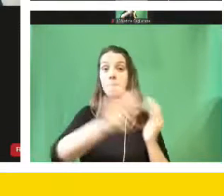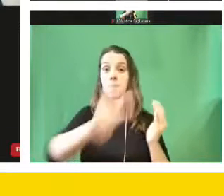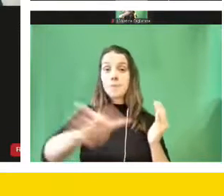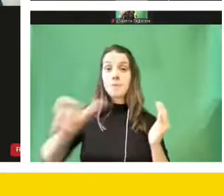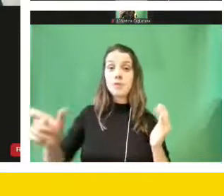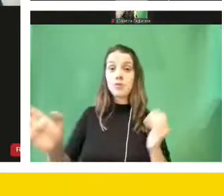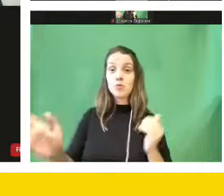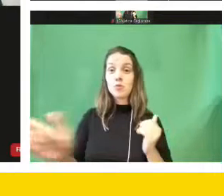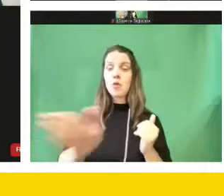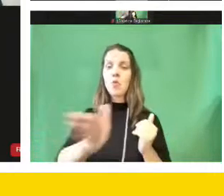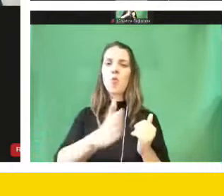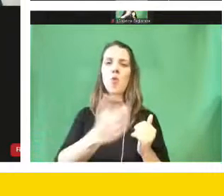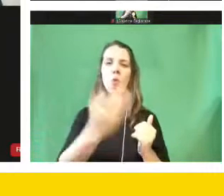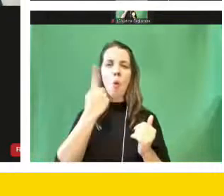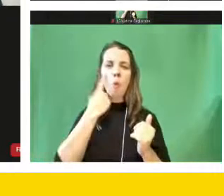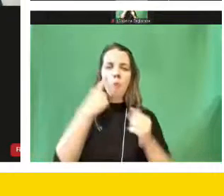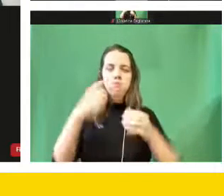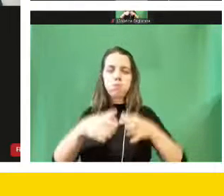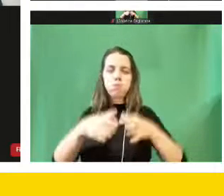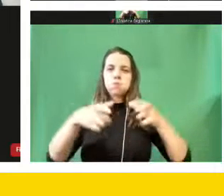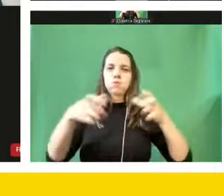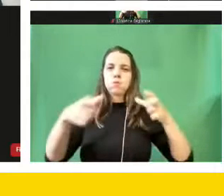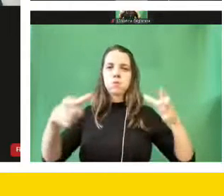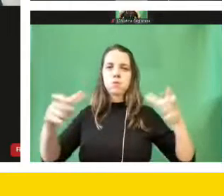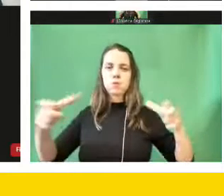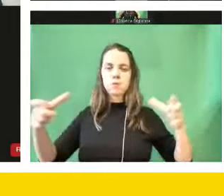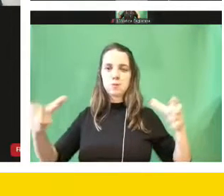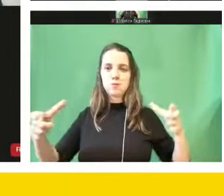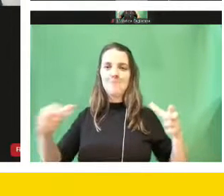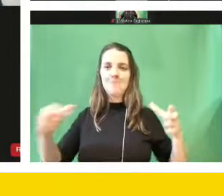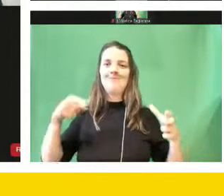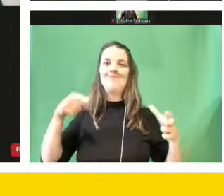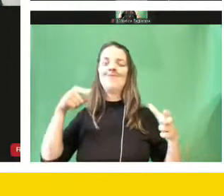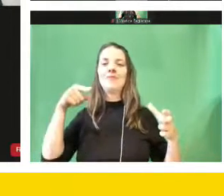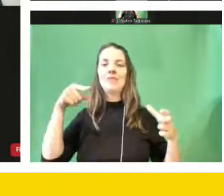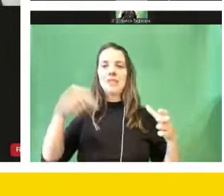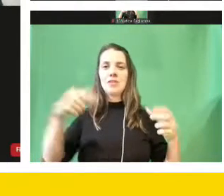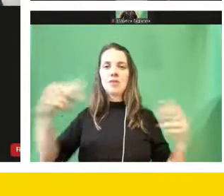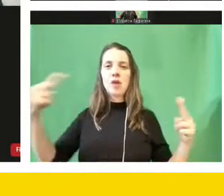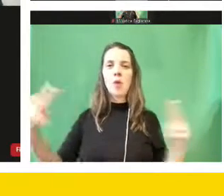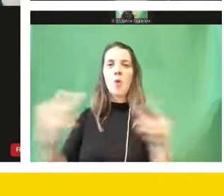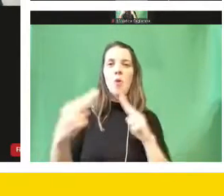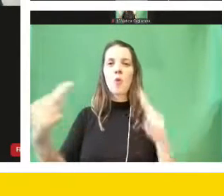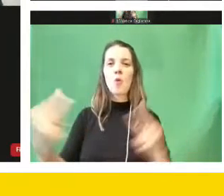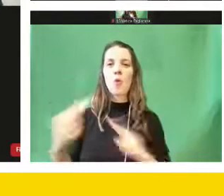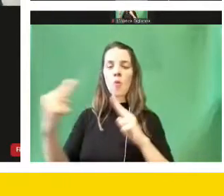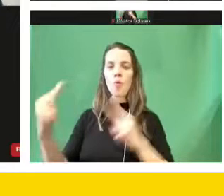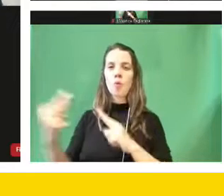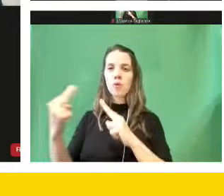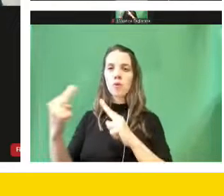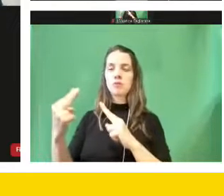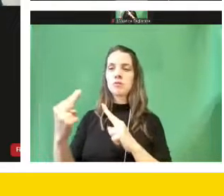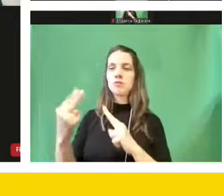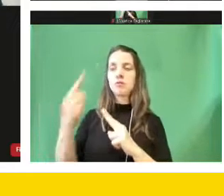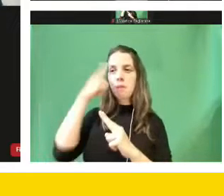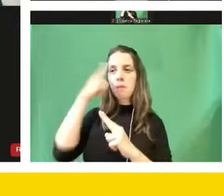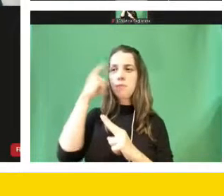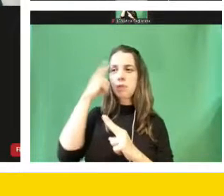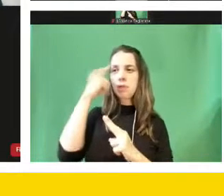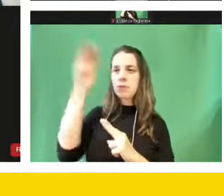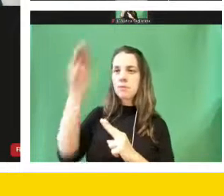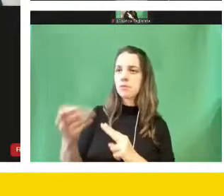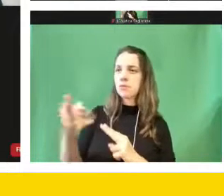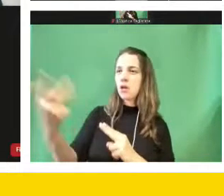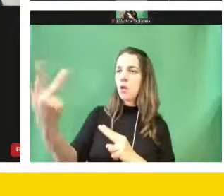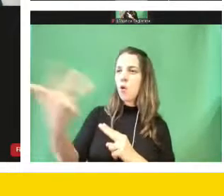espacios, y estos encuentros realmente donde nos enriquecemos y aprendemos de lo que se ha logrado en otros